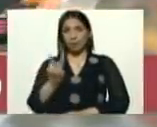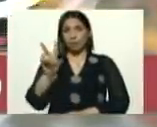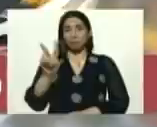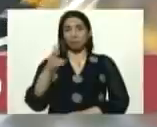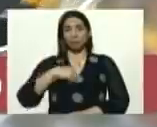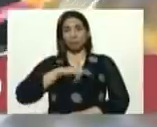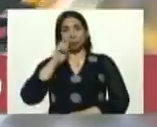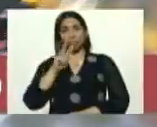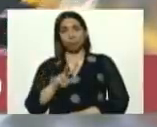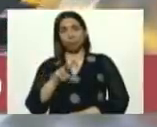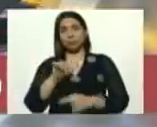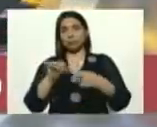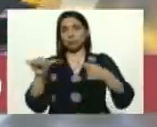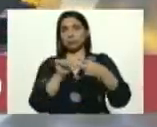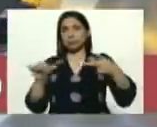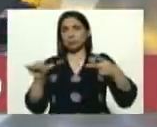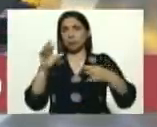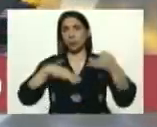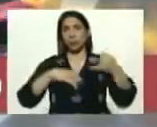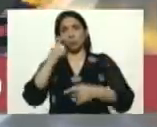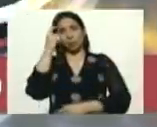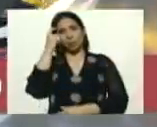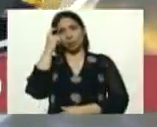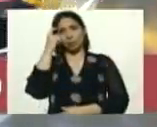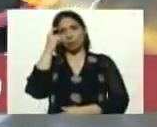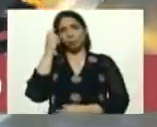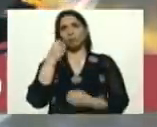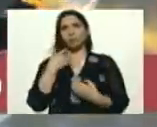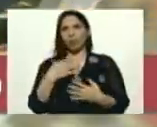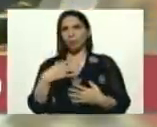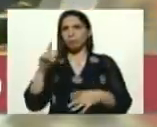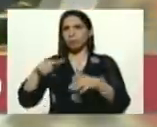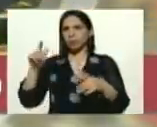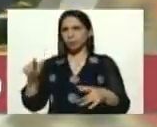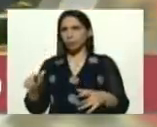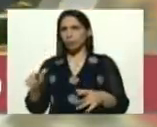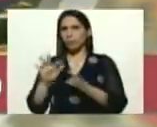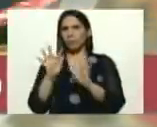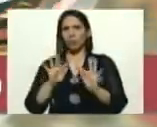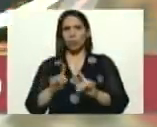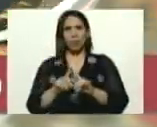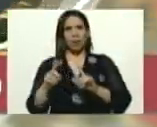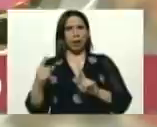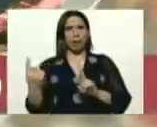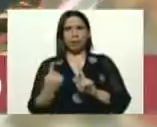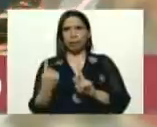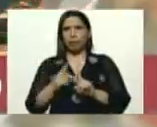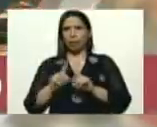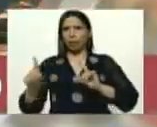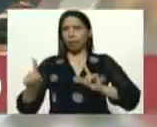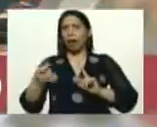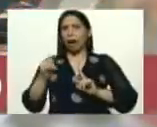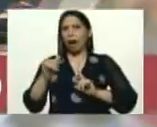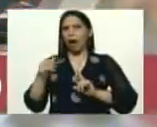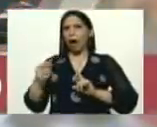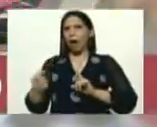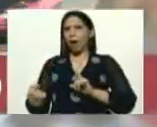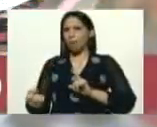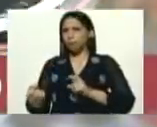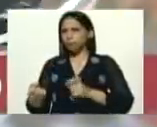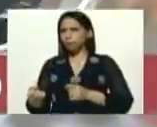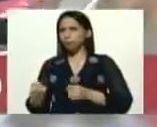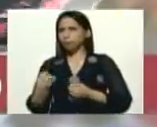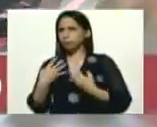Hemos visto esta semana, estos últimos días, bueno, casos que de forma aislada están apareciendo. Es